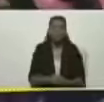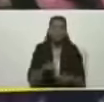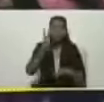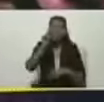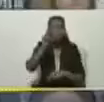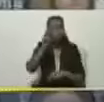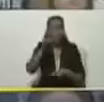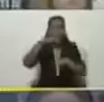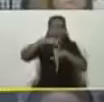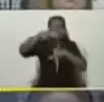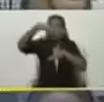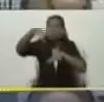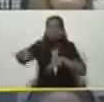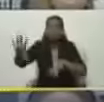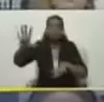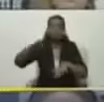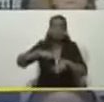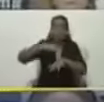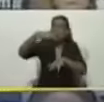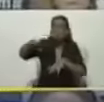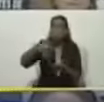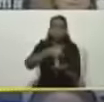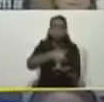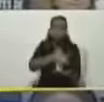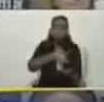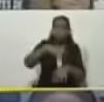Nunca les he fallado